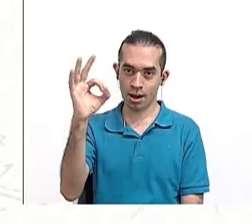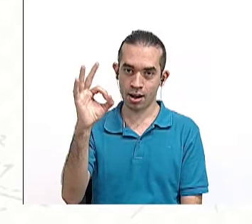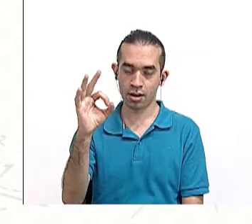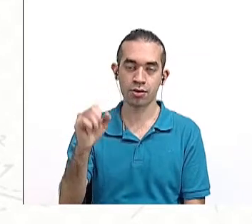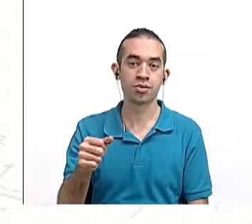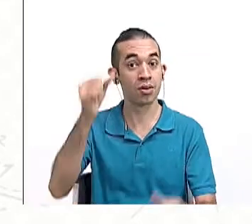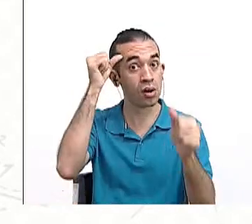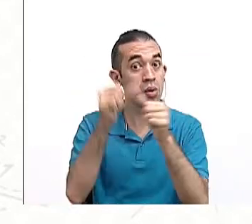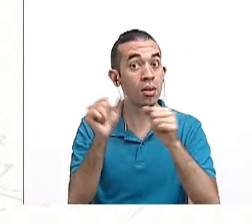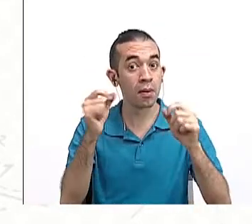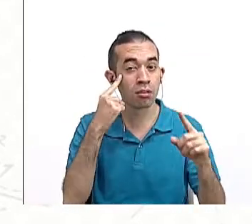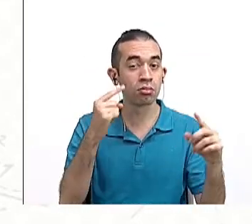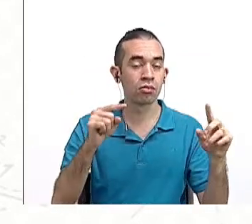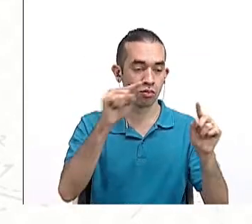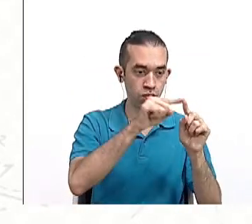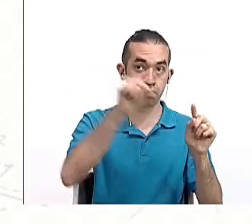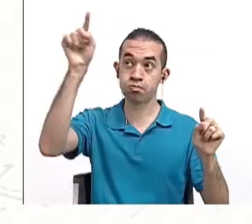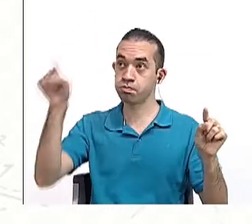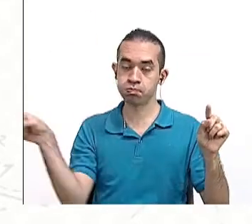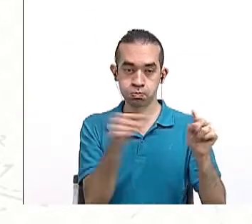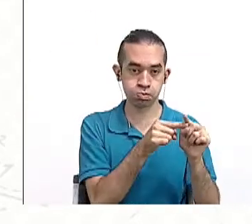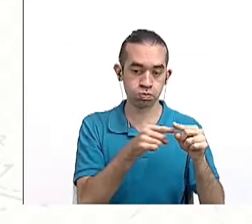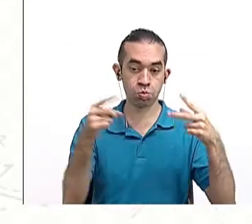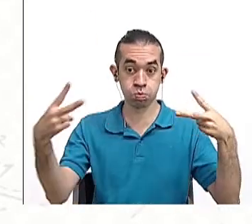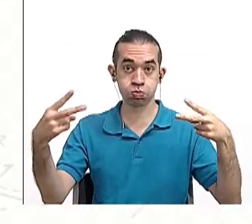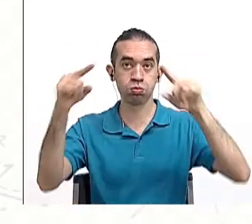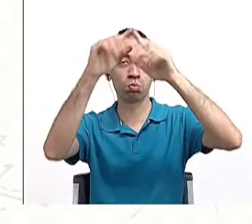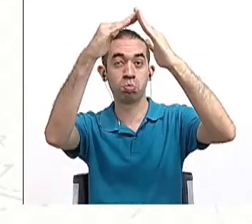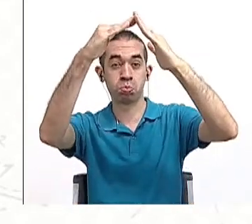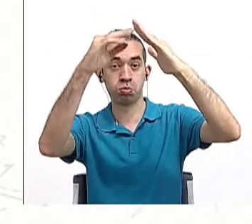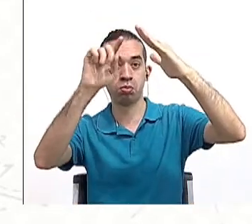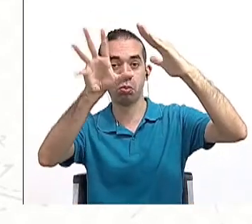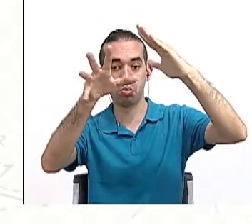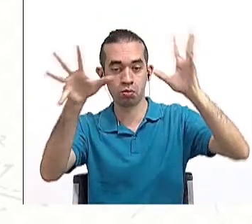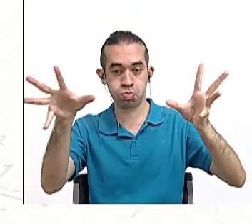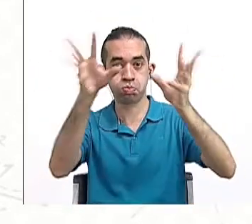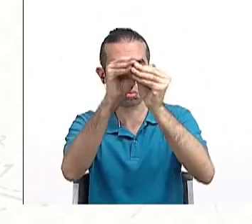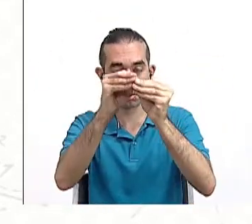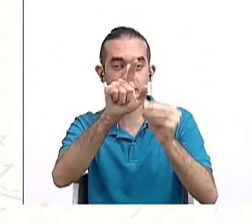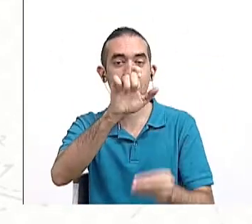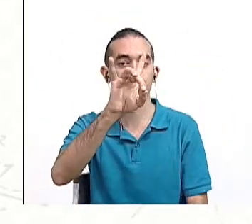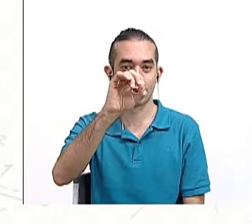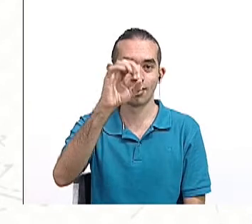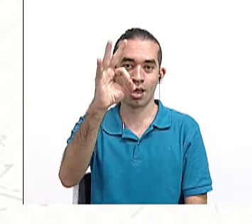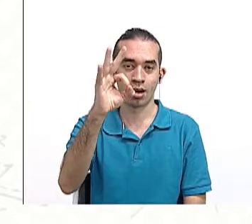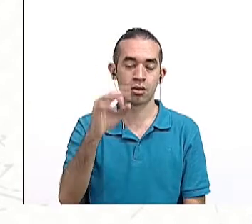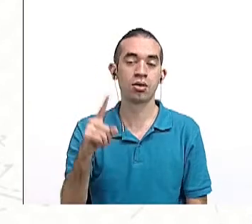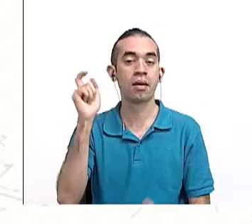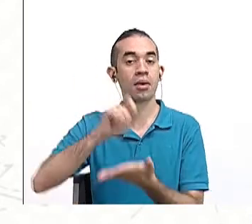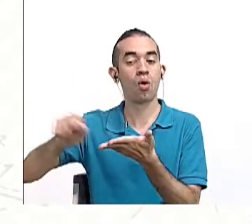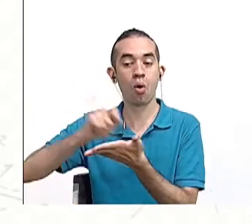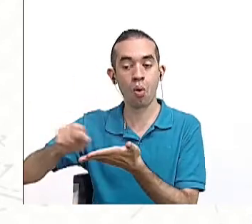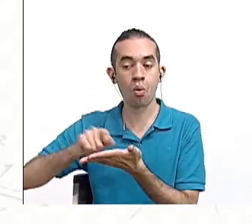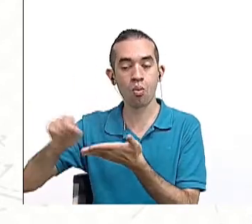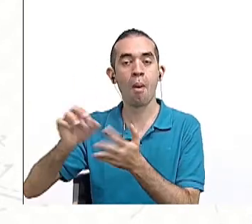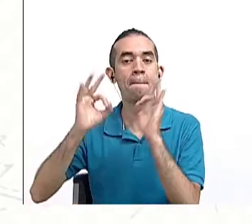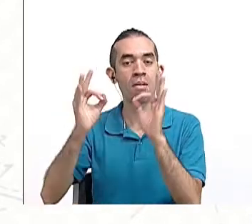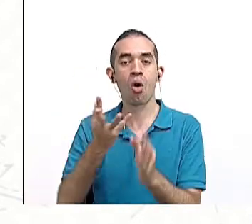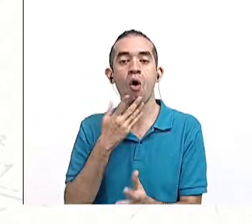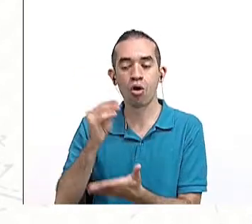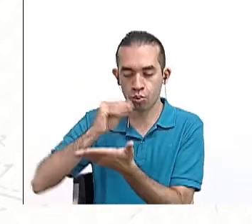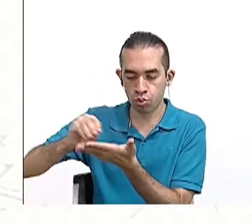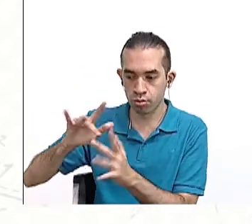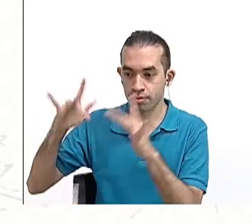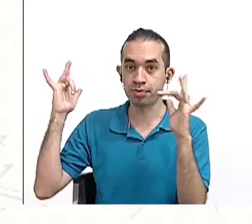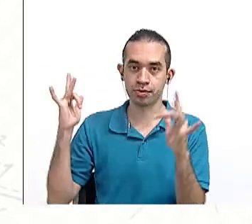anotarlo bien pongan en color y todo para no confundir lo por favor que son esos pequeños detalles los que nos hacen